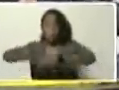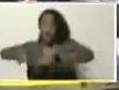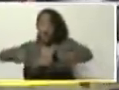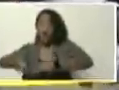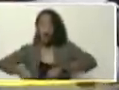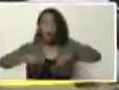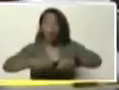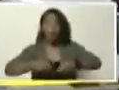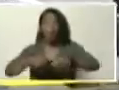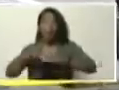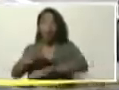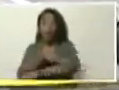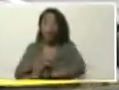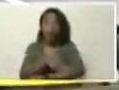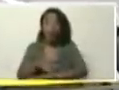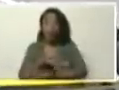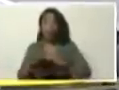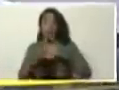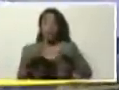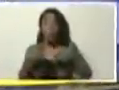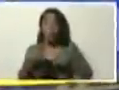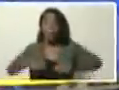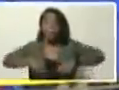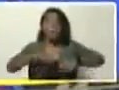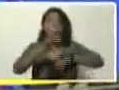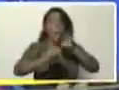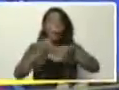en los bulevares, en las calles.